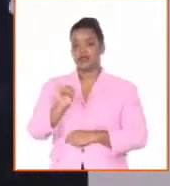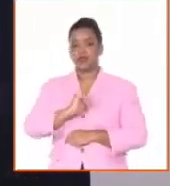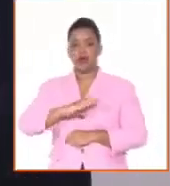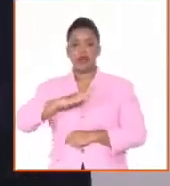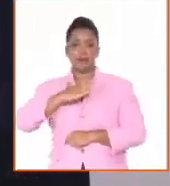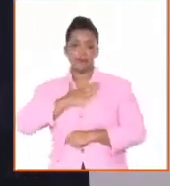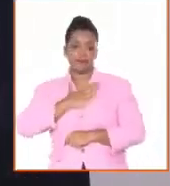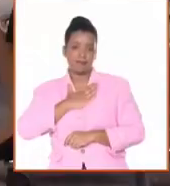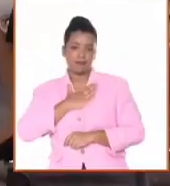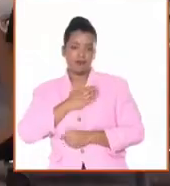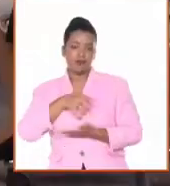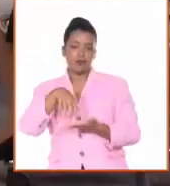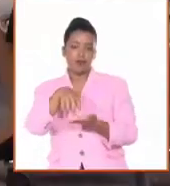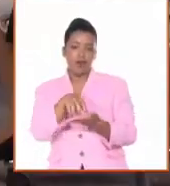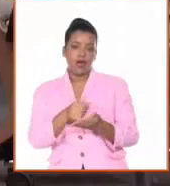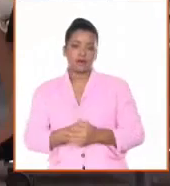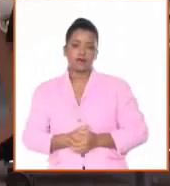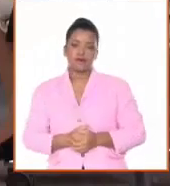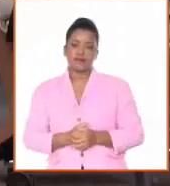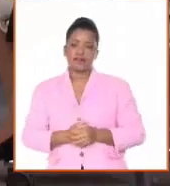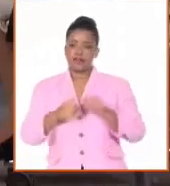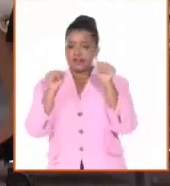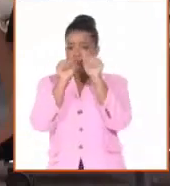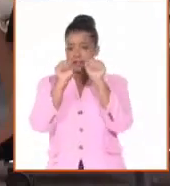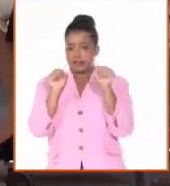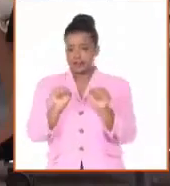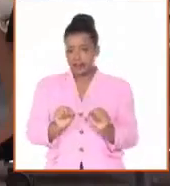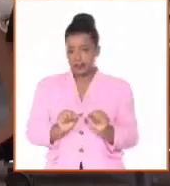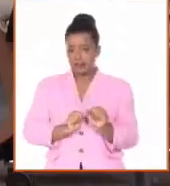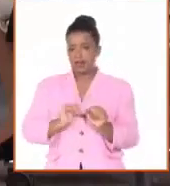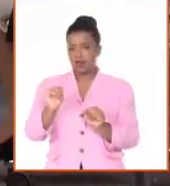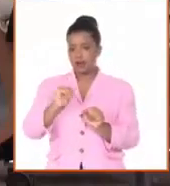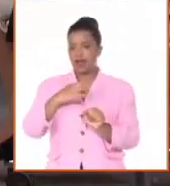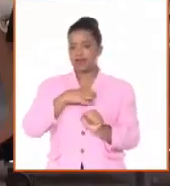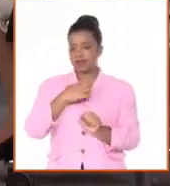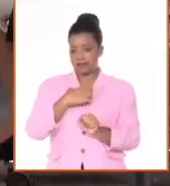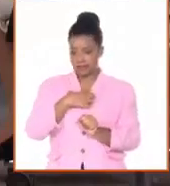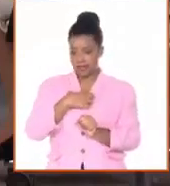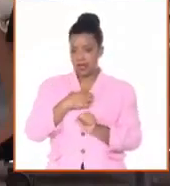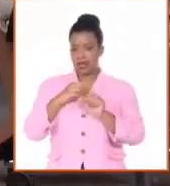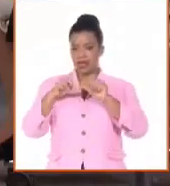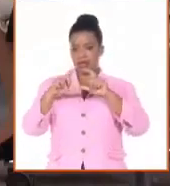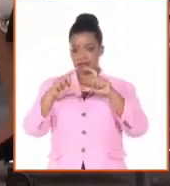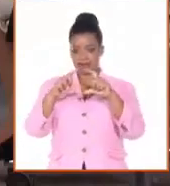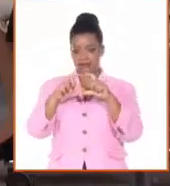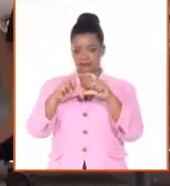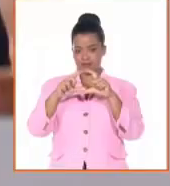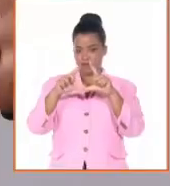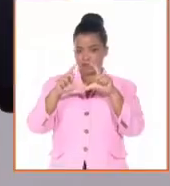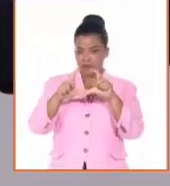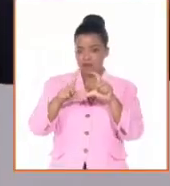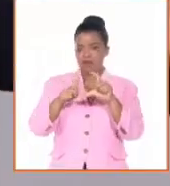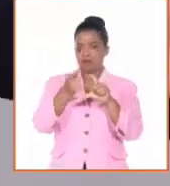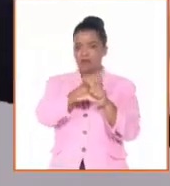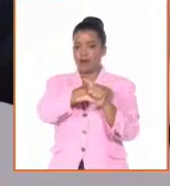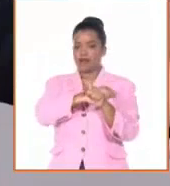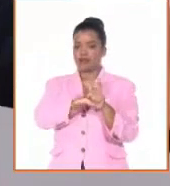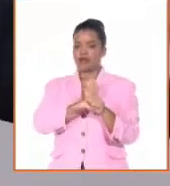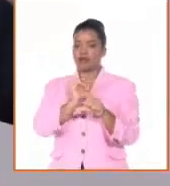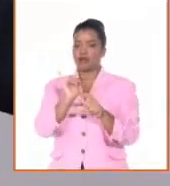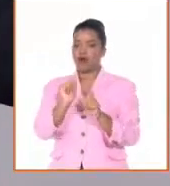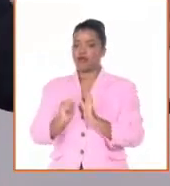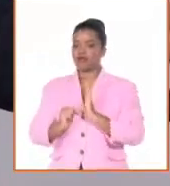de de del sistema tenemos un código QR al cual se le puede orientar a la población como